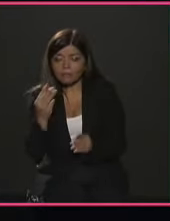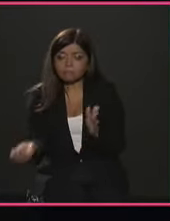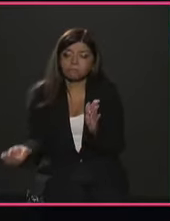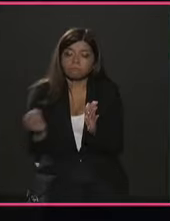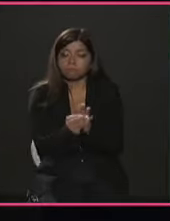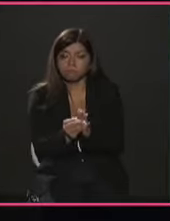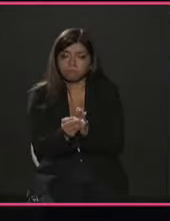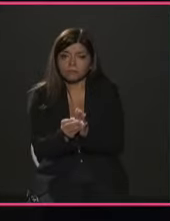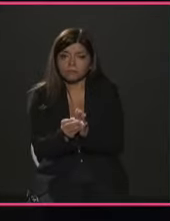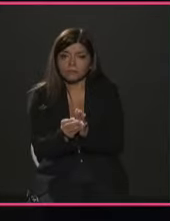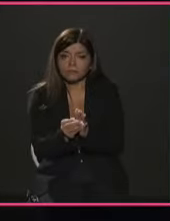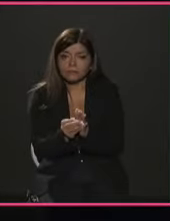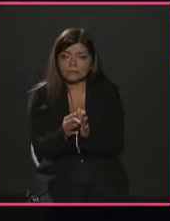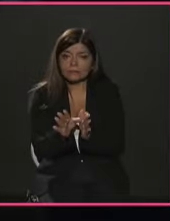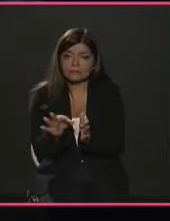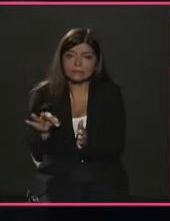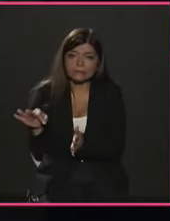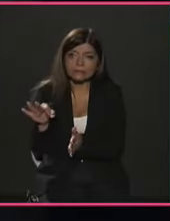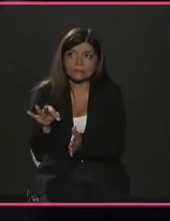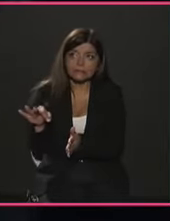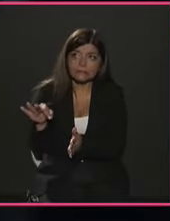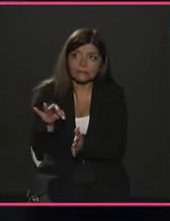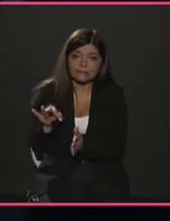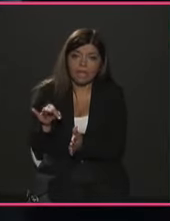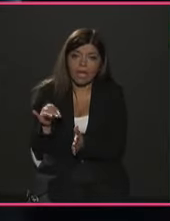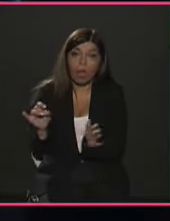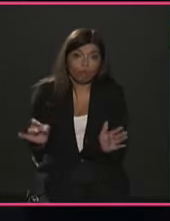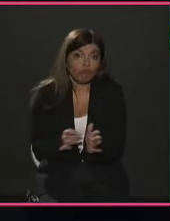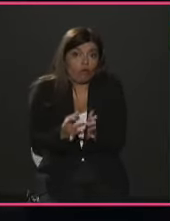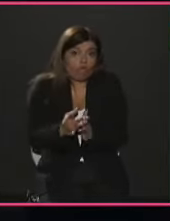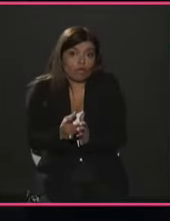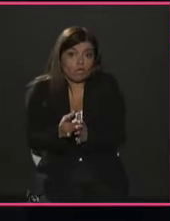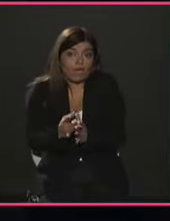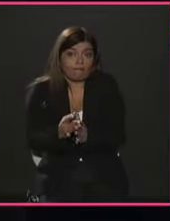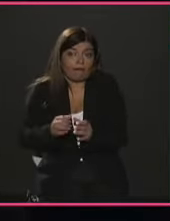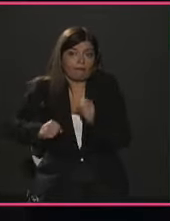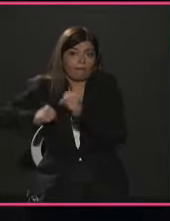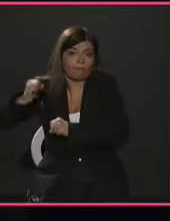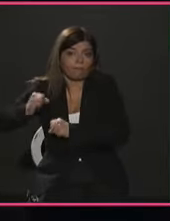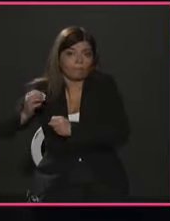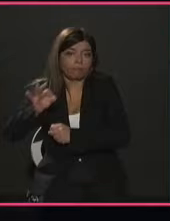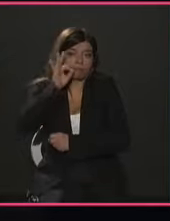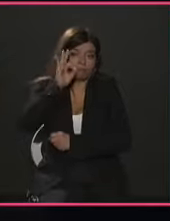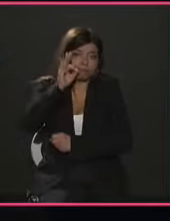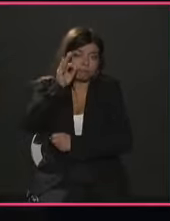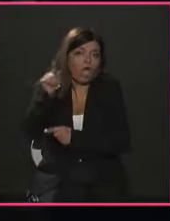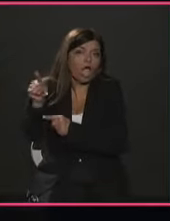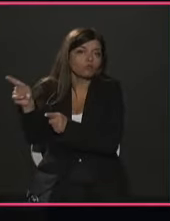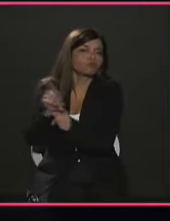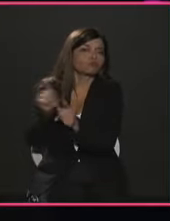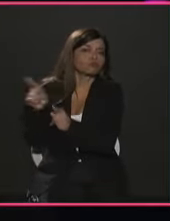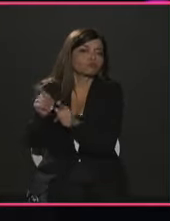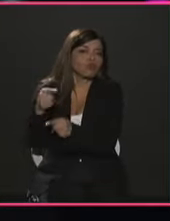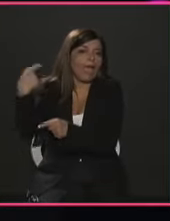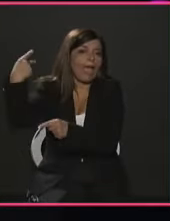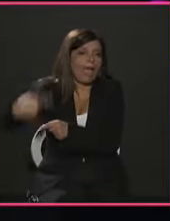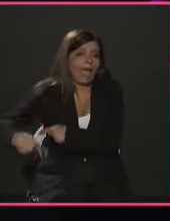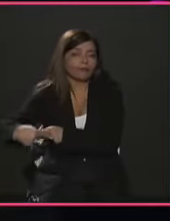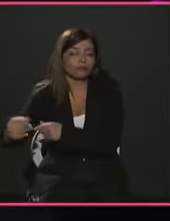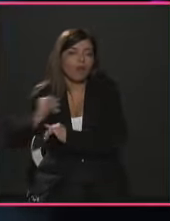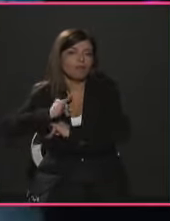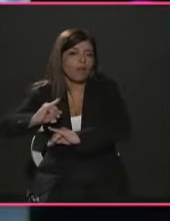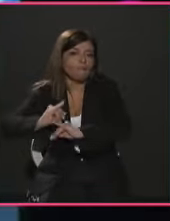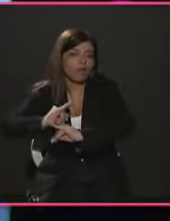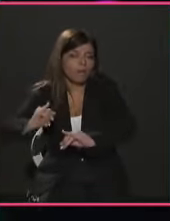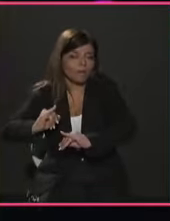más a la deriva y vulnerables a los multimillonarios que pueden manejar lo que ellos pueden manejar en cuanto a